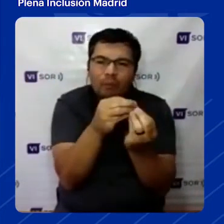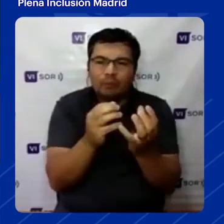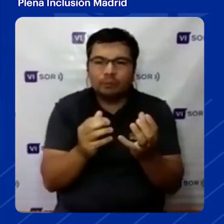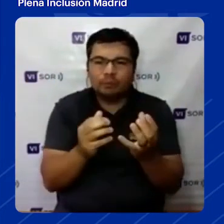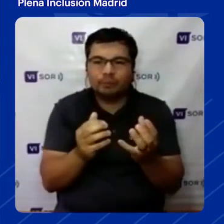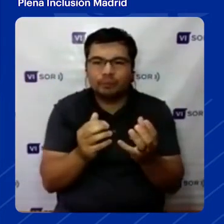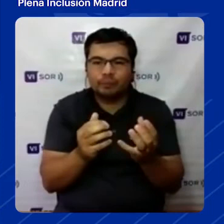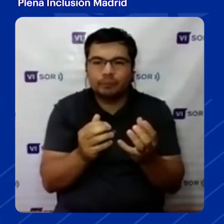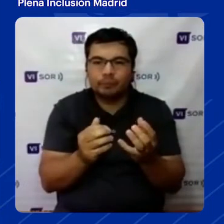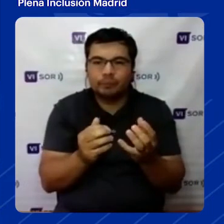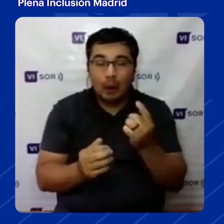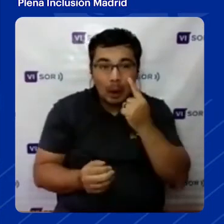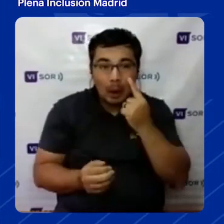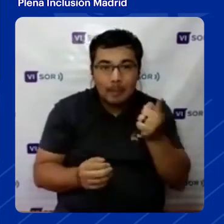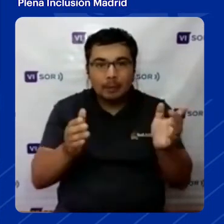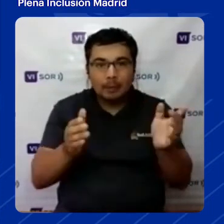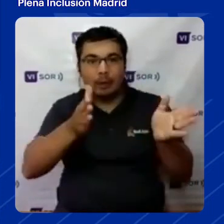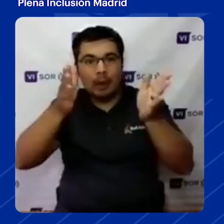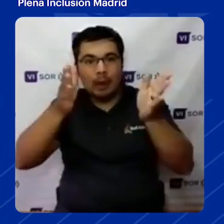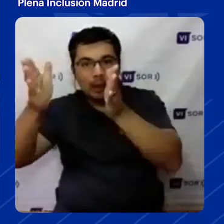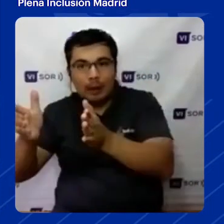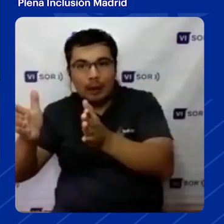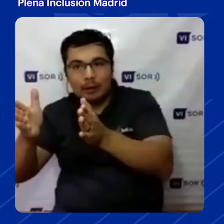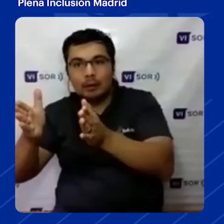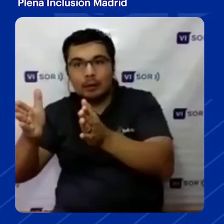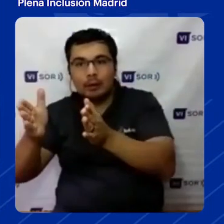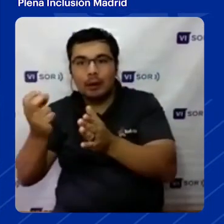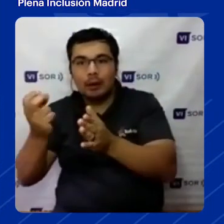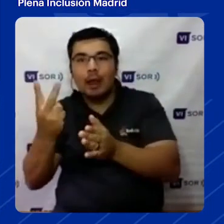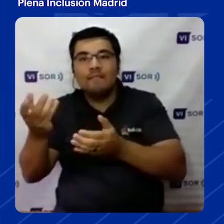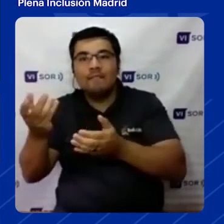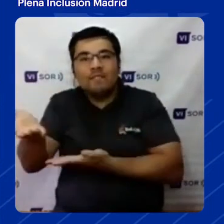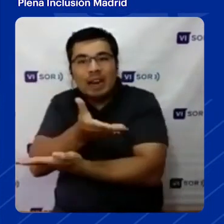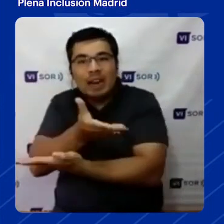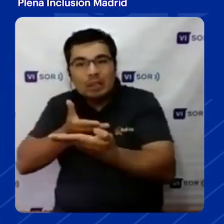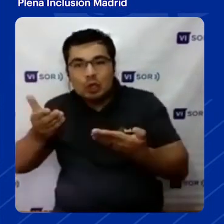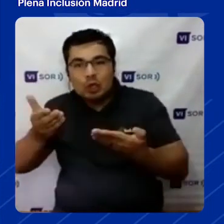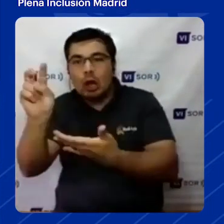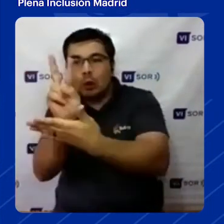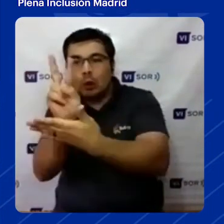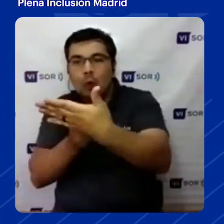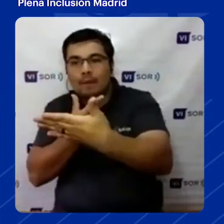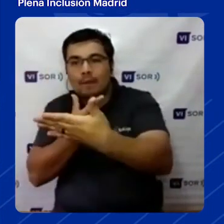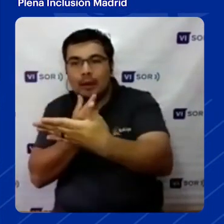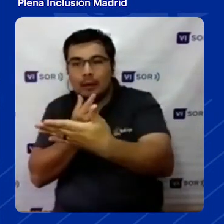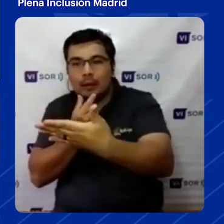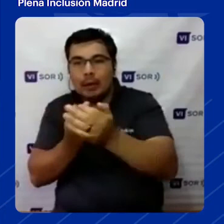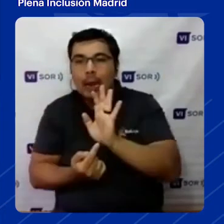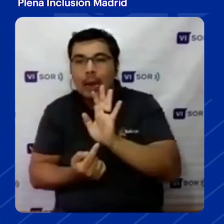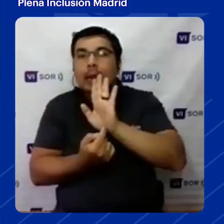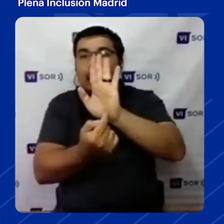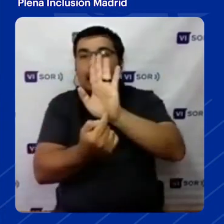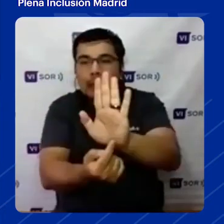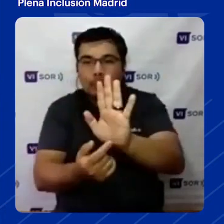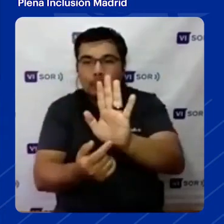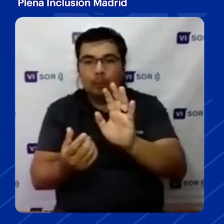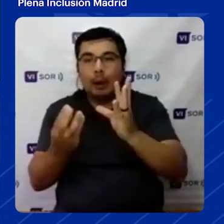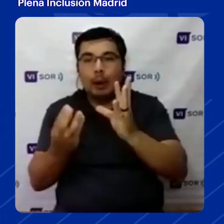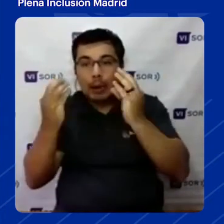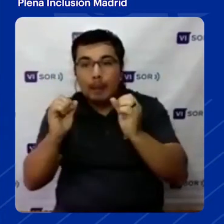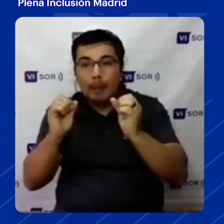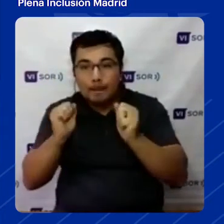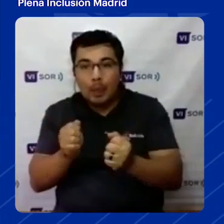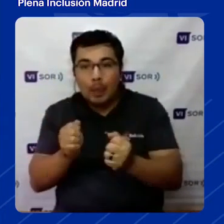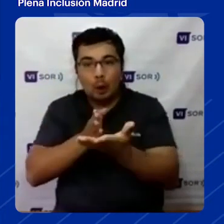a la derecha, es la versión en lectura fácil que dimos precisamente para que se pudiera maquetar, con la idea de que pues, se destacara, por